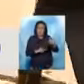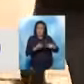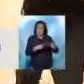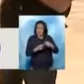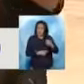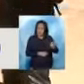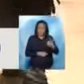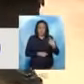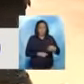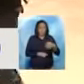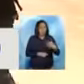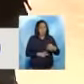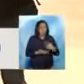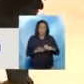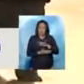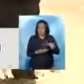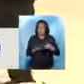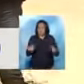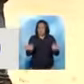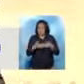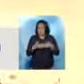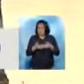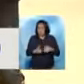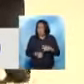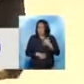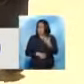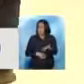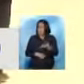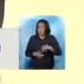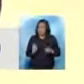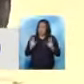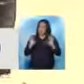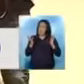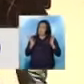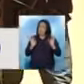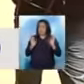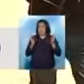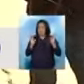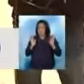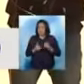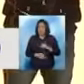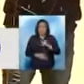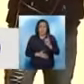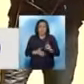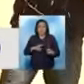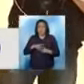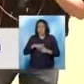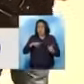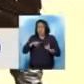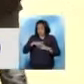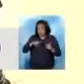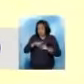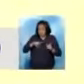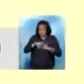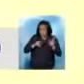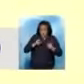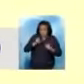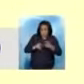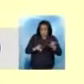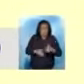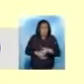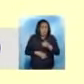están absolutamente todos cerrados. Esto de aquí parecía una evacuación generalizada porque